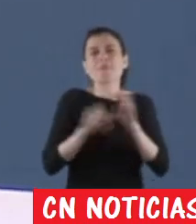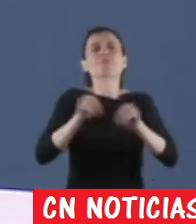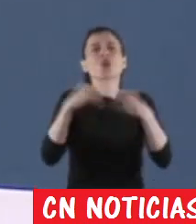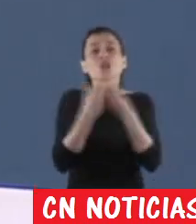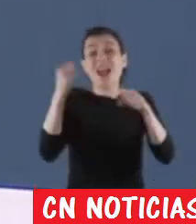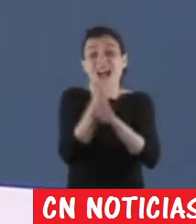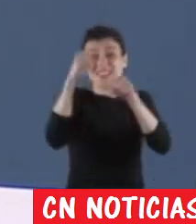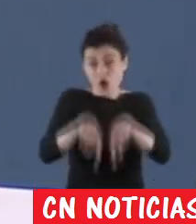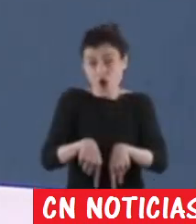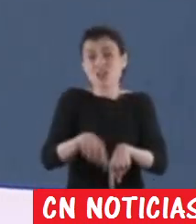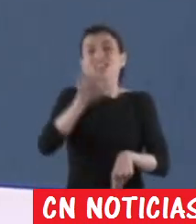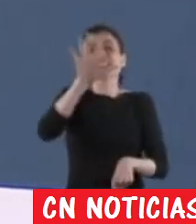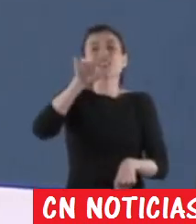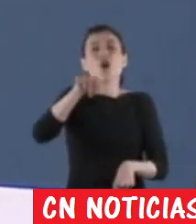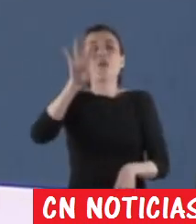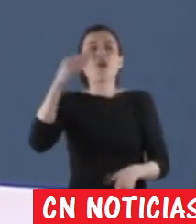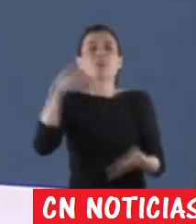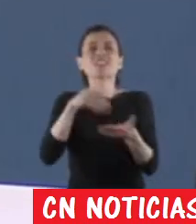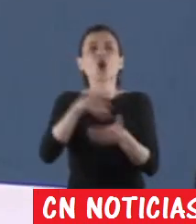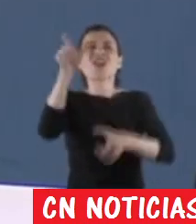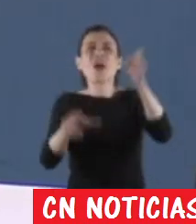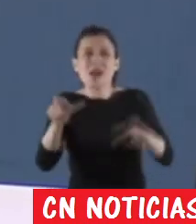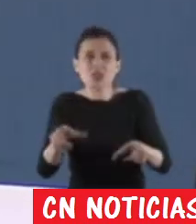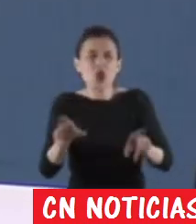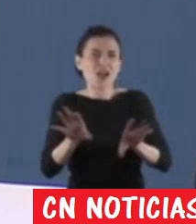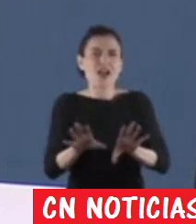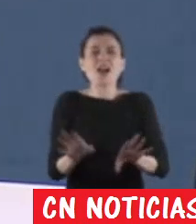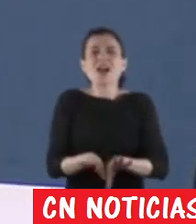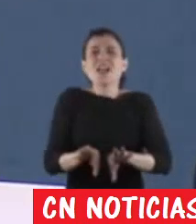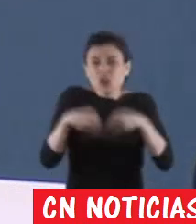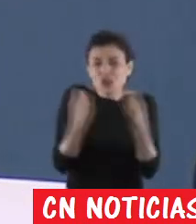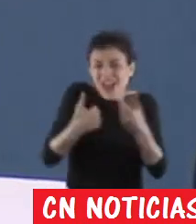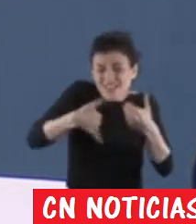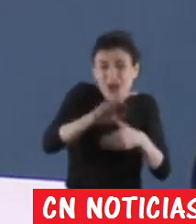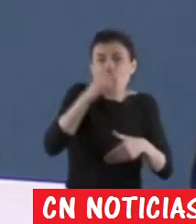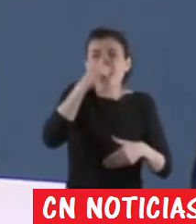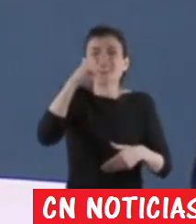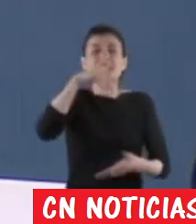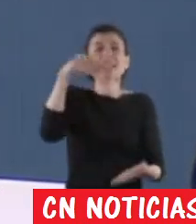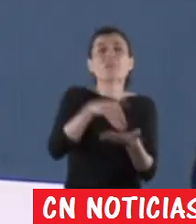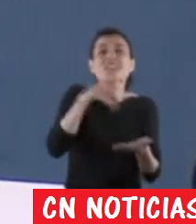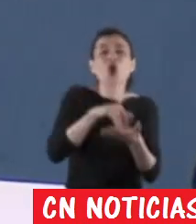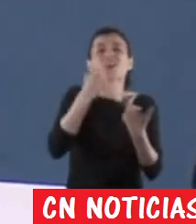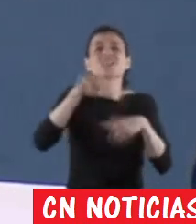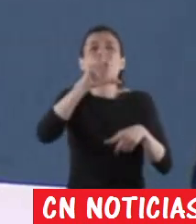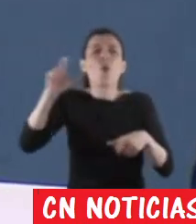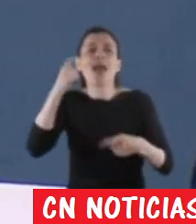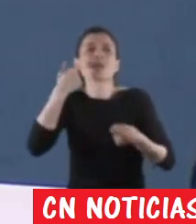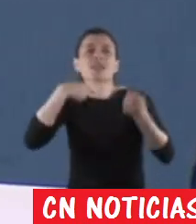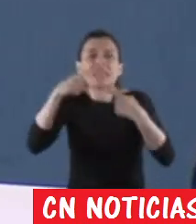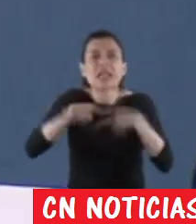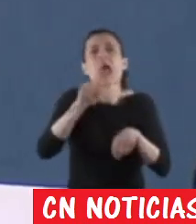millones de usuarios. Es impresionante, 27 millones de transacciones y 6 millones con